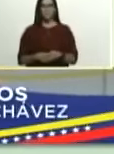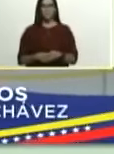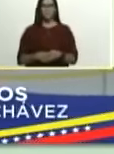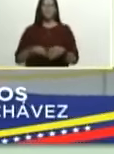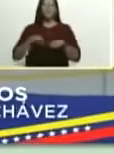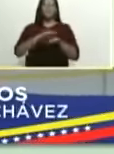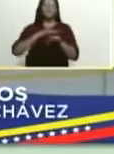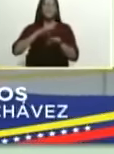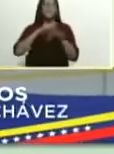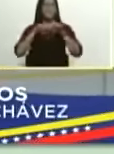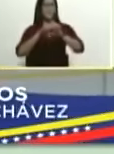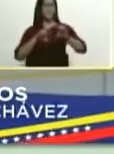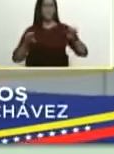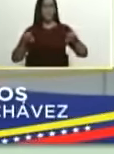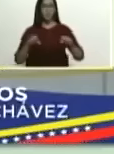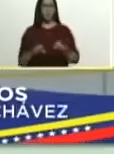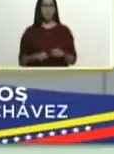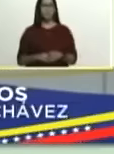ministra de educación